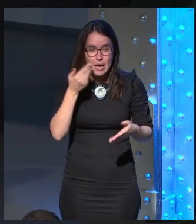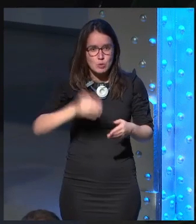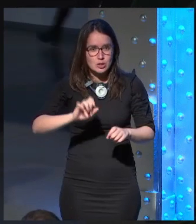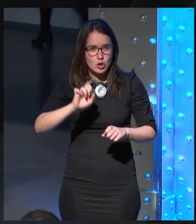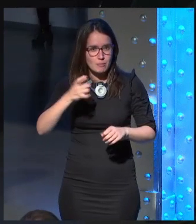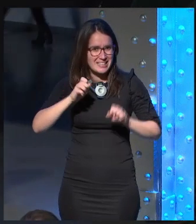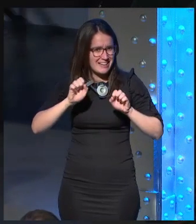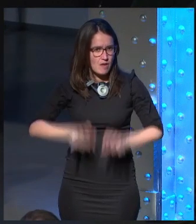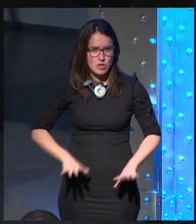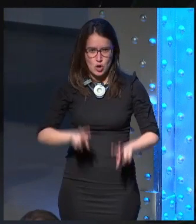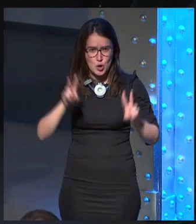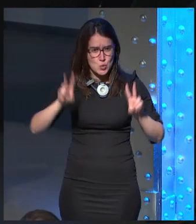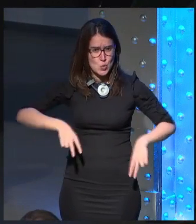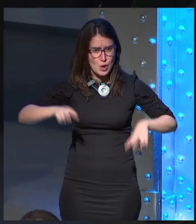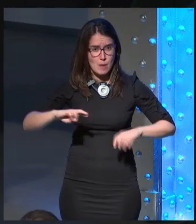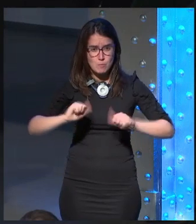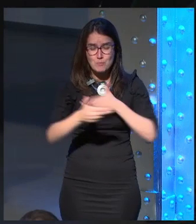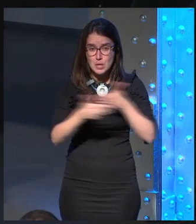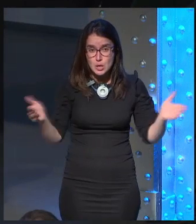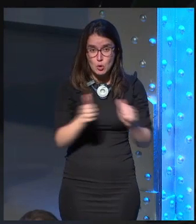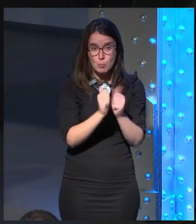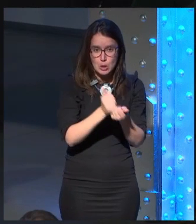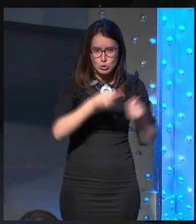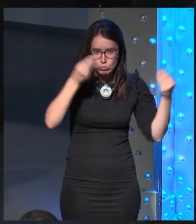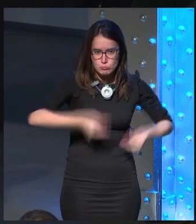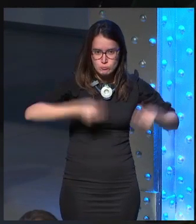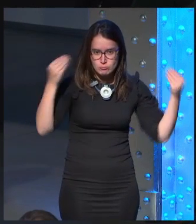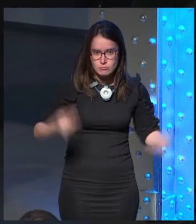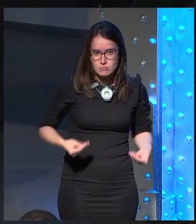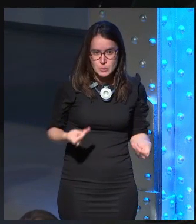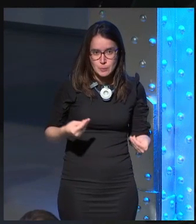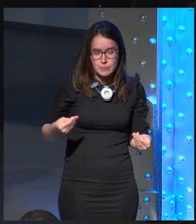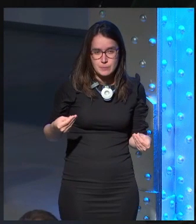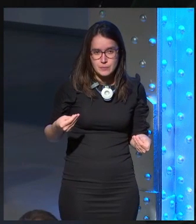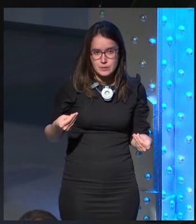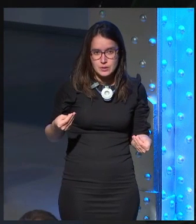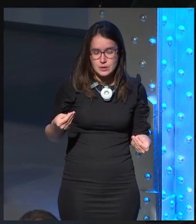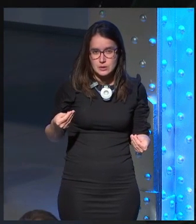rendirse. Yo al principio fui un piloto muy bueno.